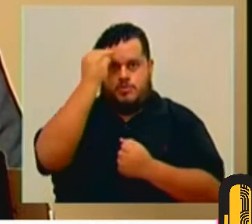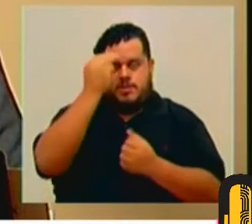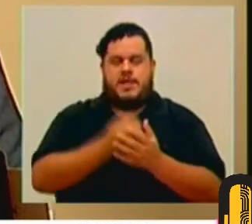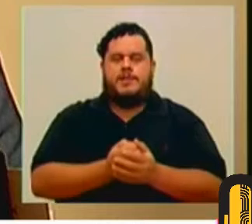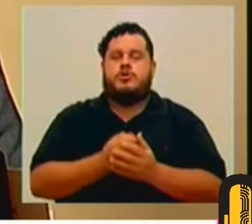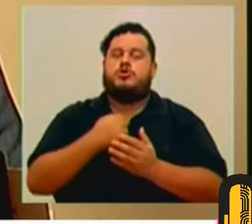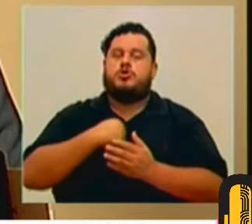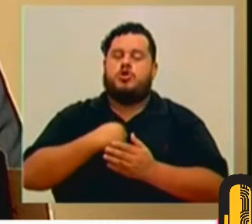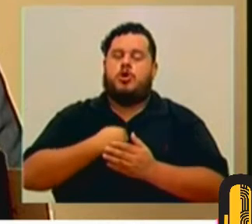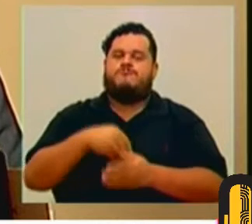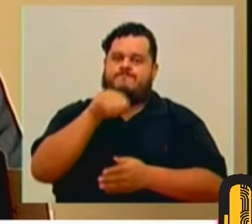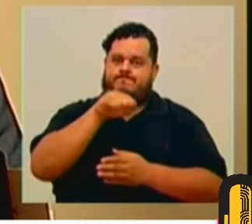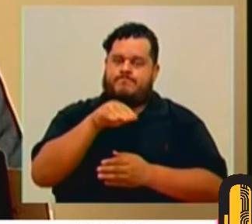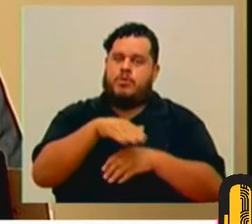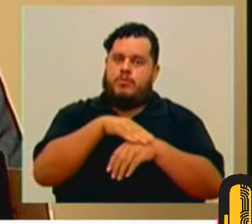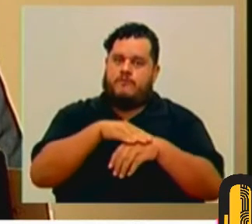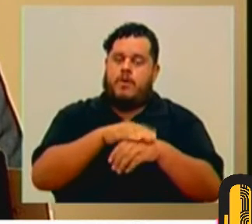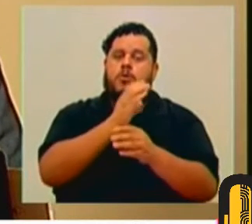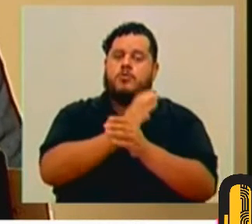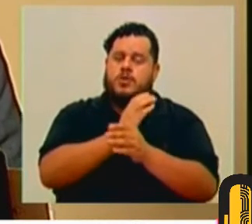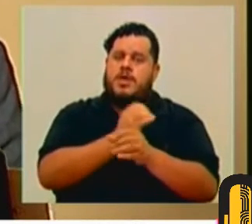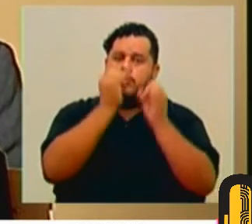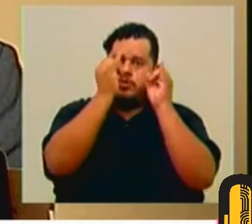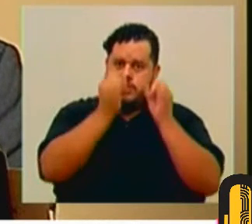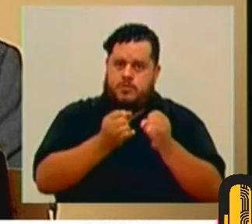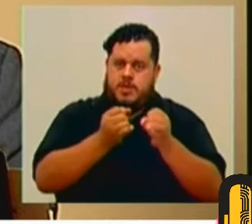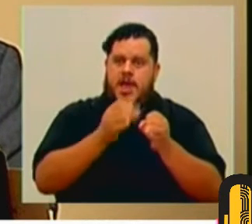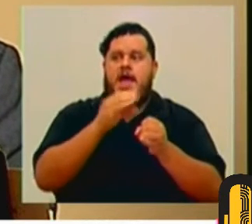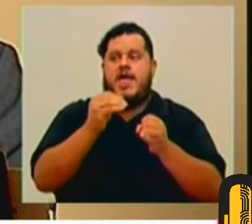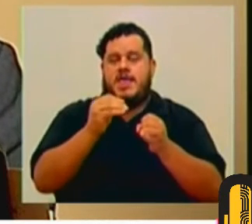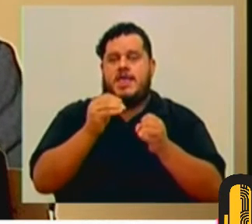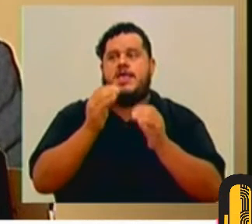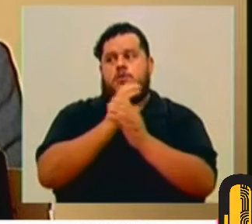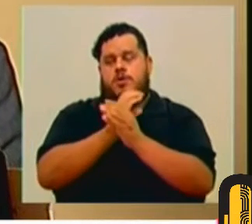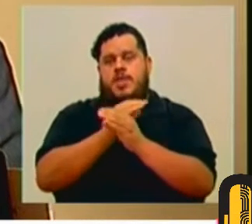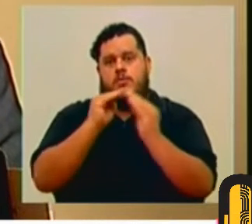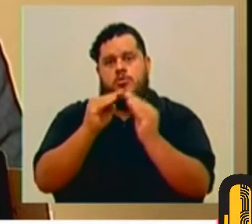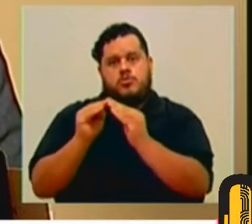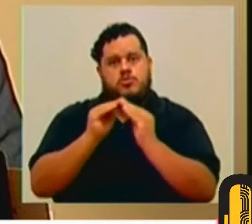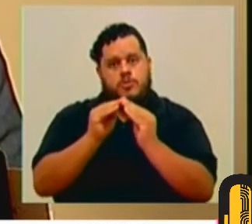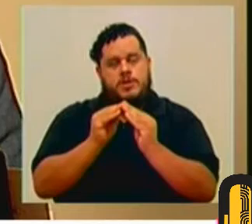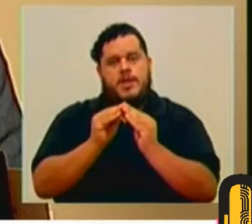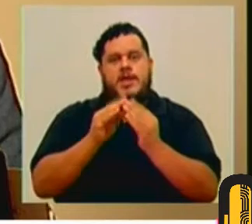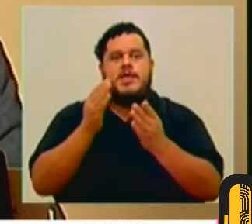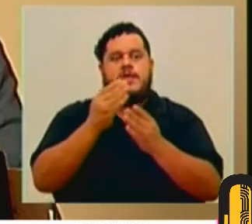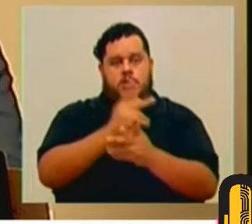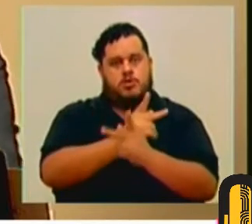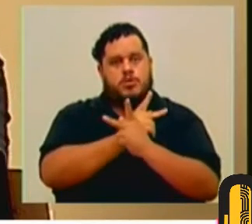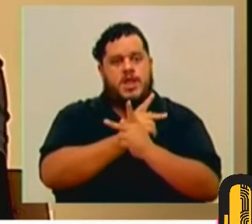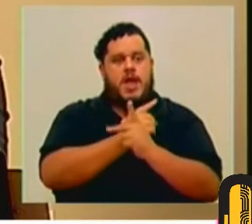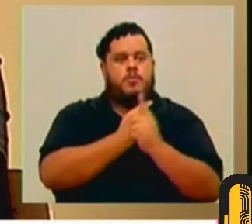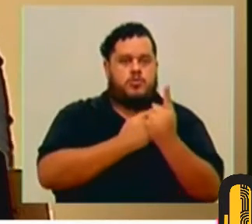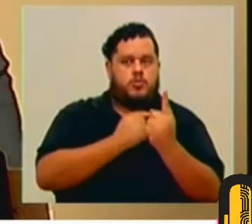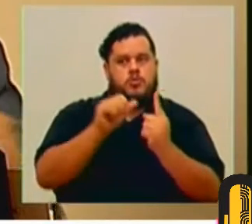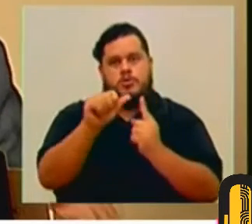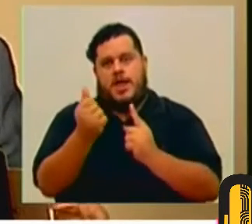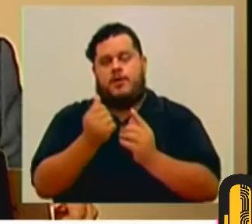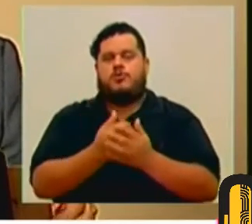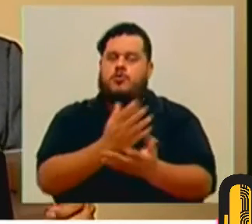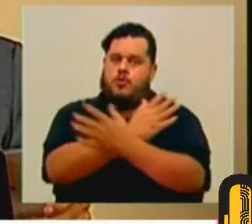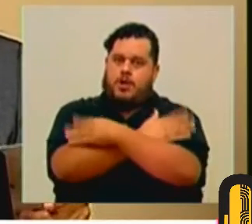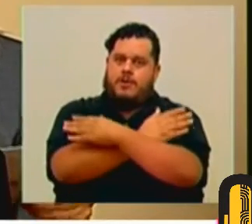nos cuidemos de manera individual, también de manera colectiva, y que nos protejamos unos a otros. Un abrazo